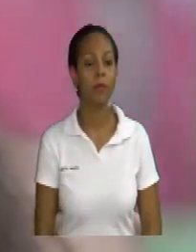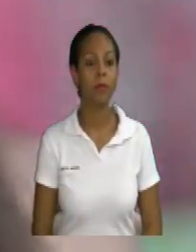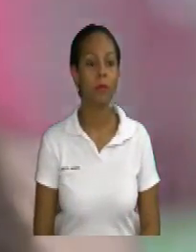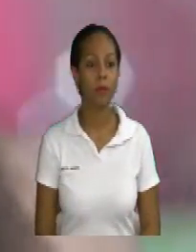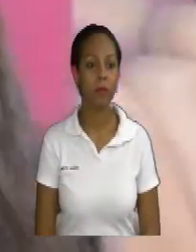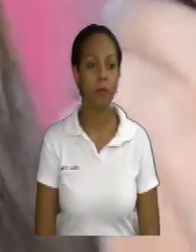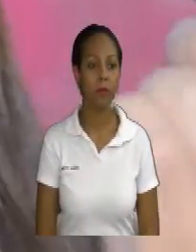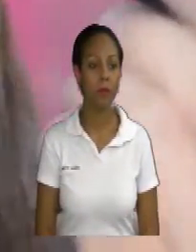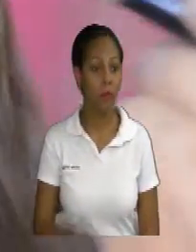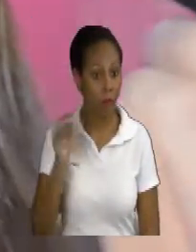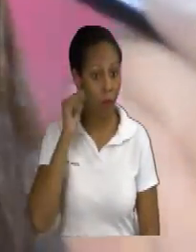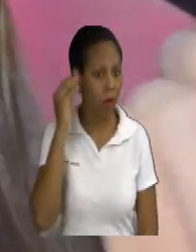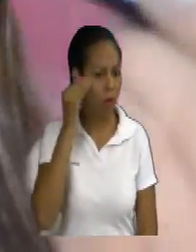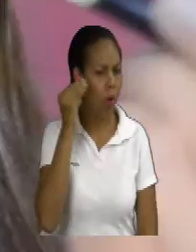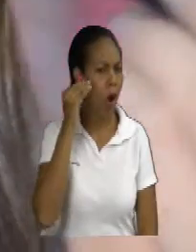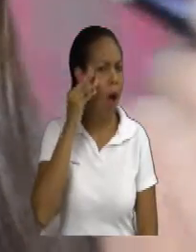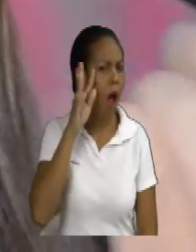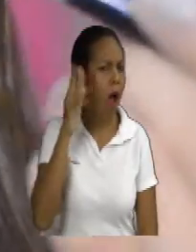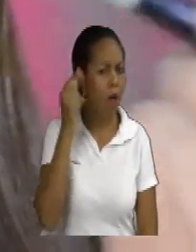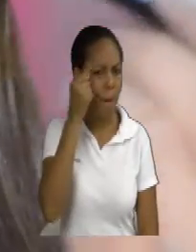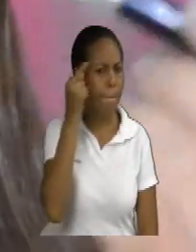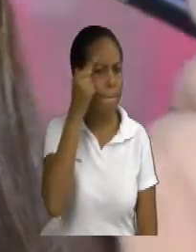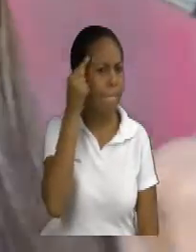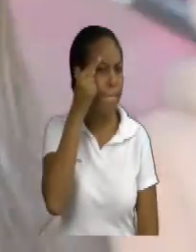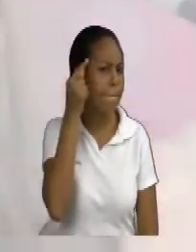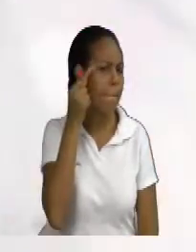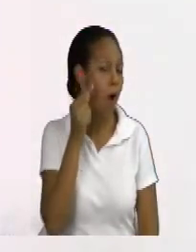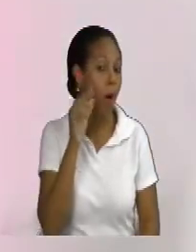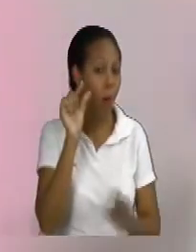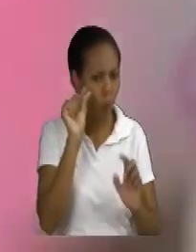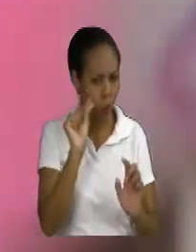Recuerda difuminar muy bien con una brocha pequeña.